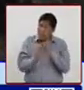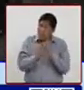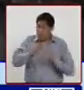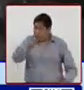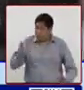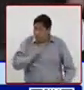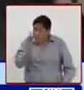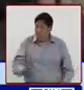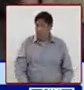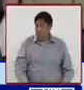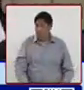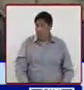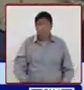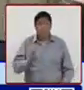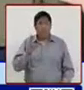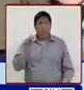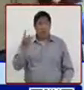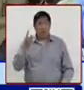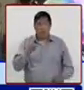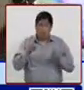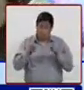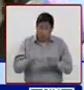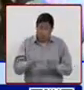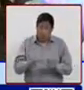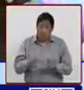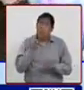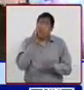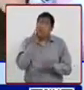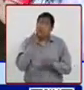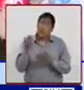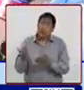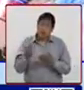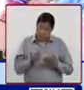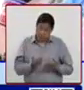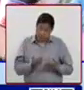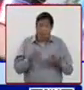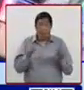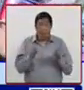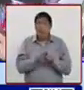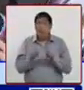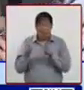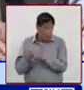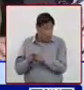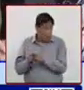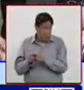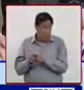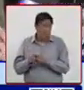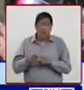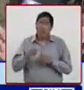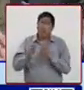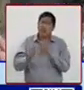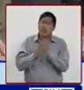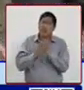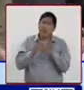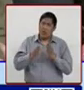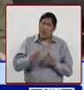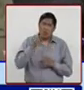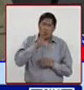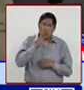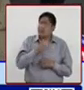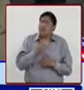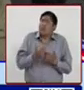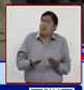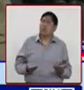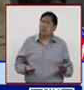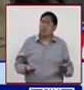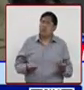utilizando estos delincuentes. No solo operaba la persona que acaba de ser traída hasta la FELCC, sino también estaba el taxista, unas mujeres. ¿Qué más